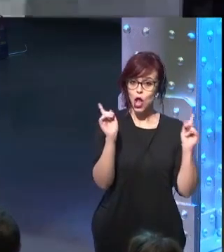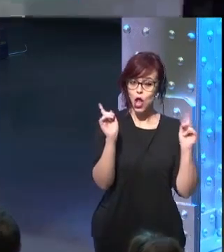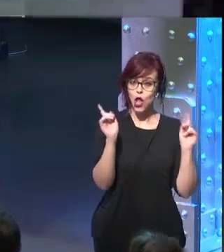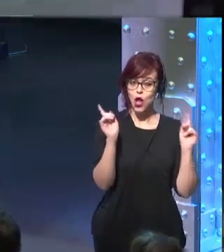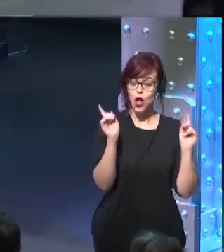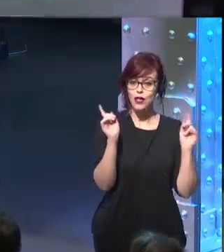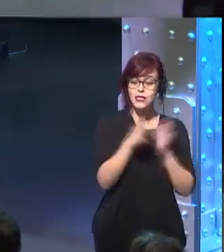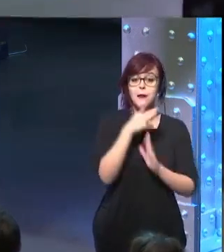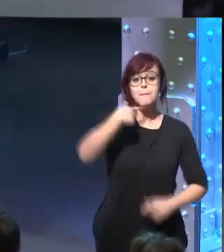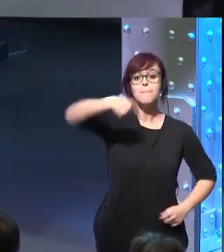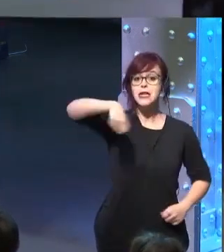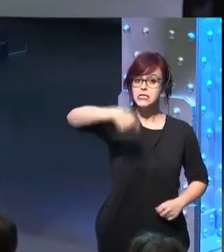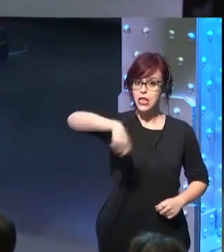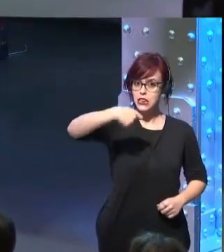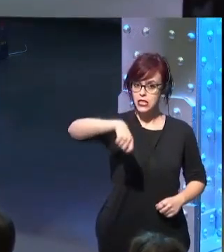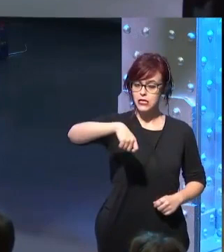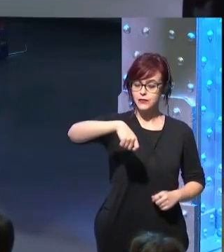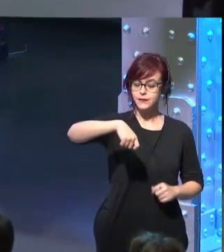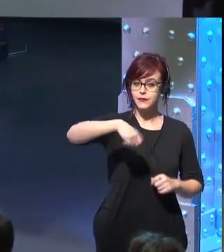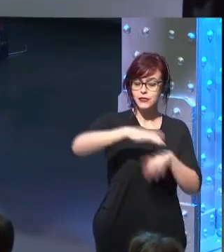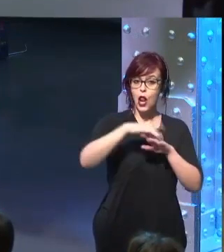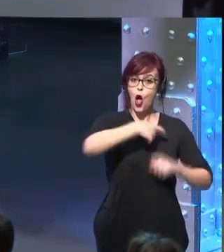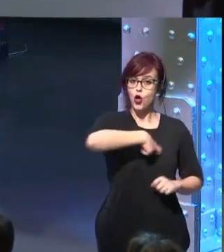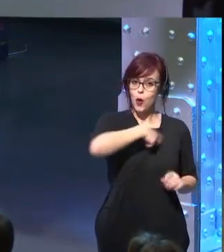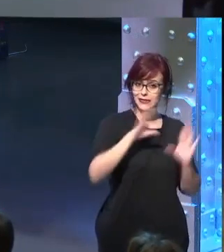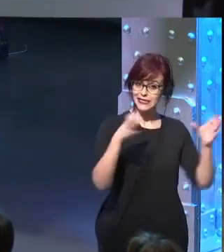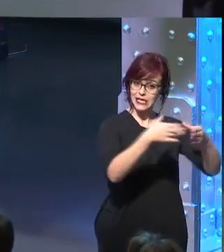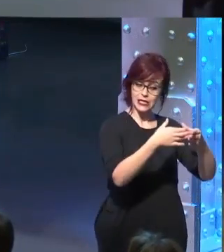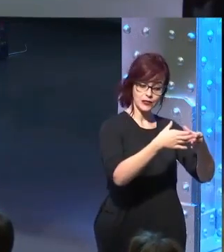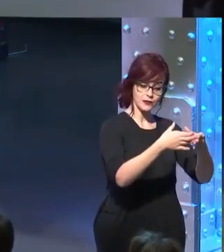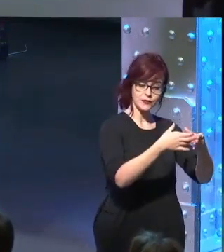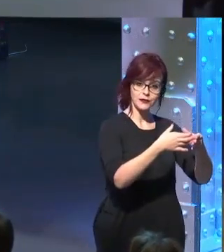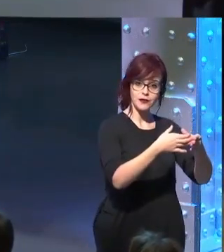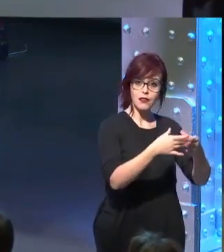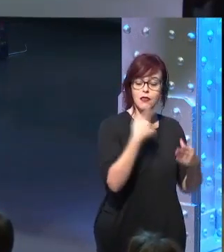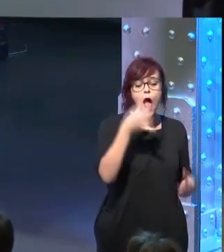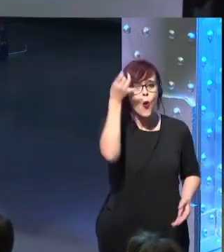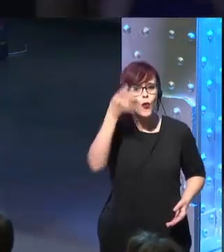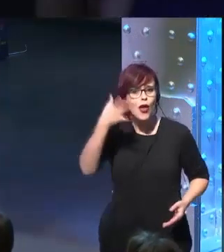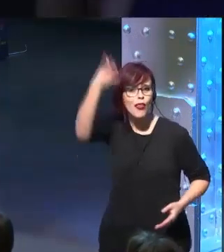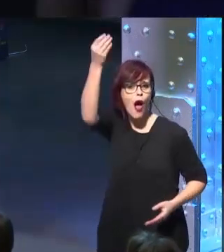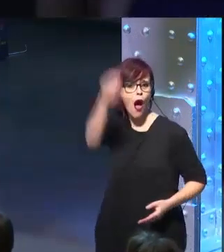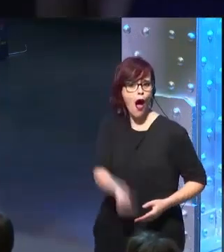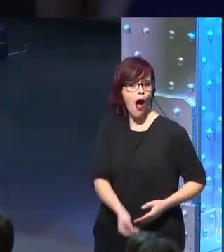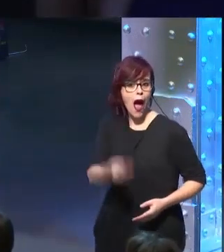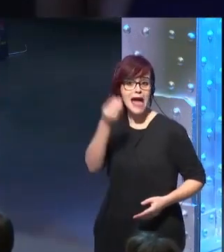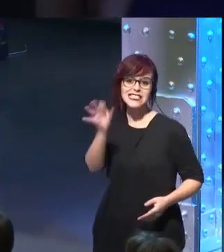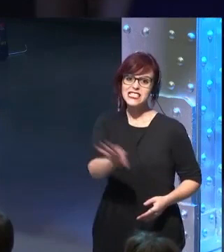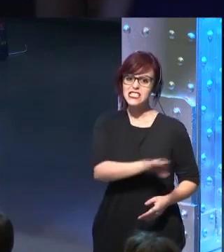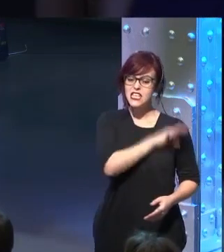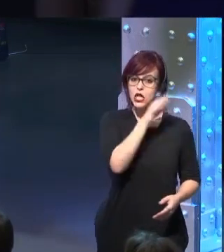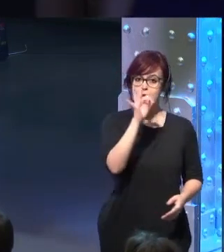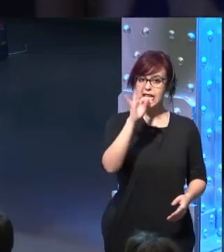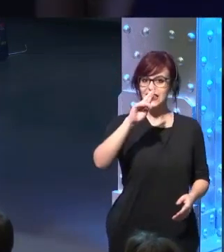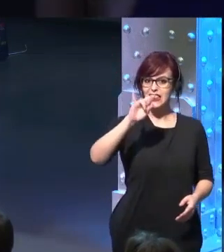y el presidente del comité dice: ¡qué idea tan excelente, señora